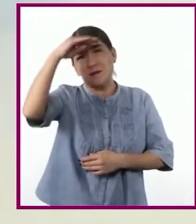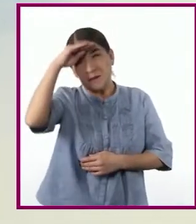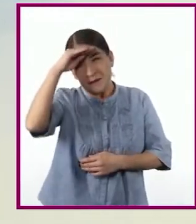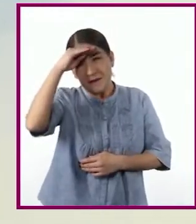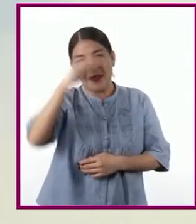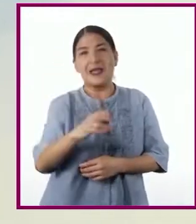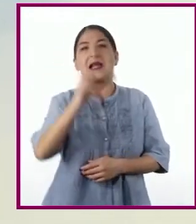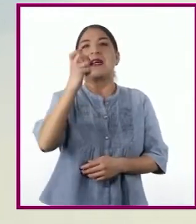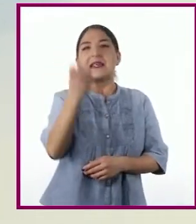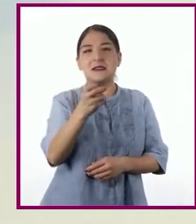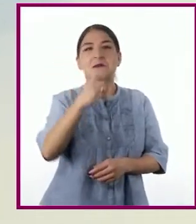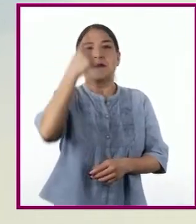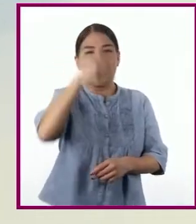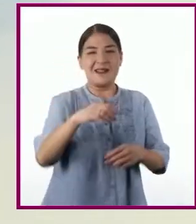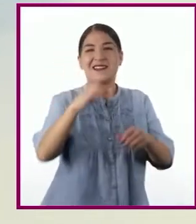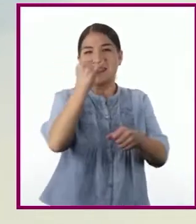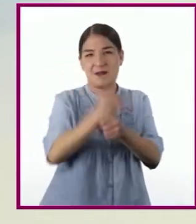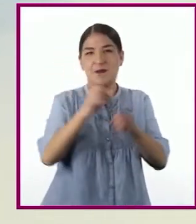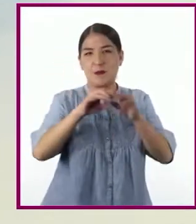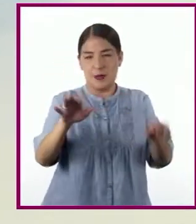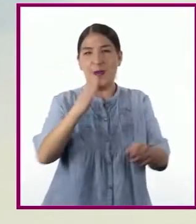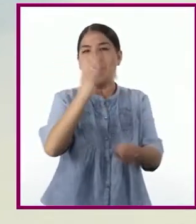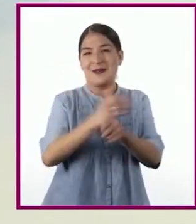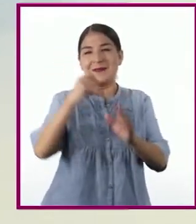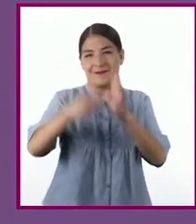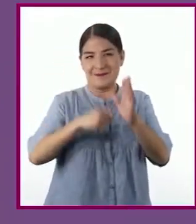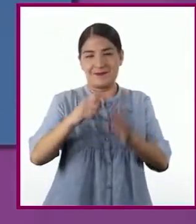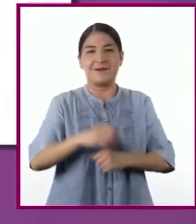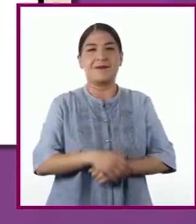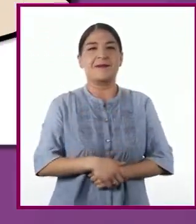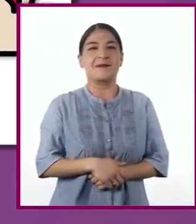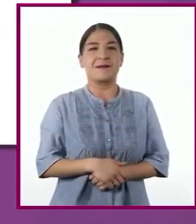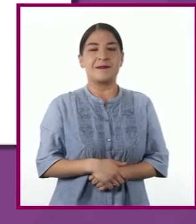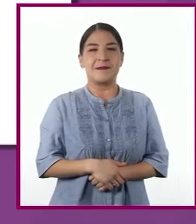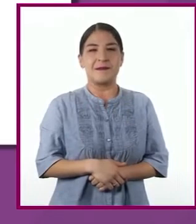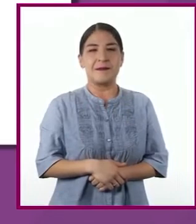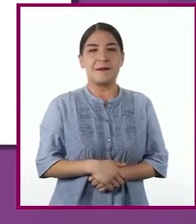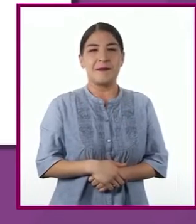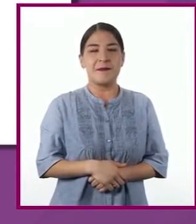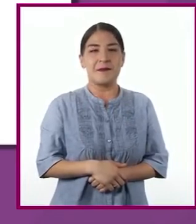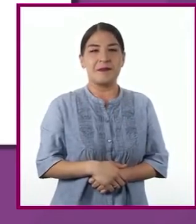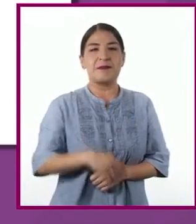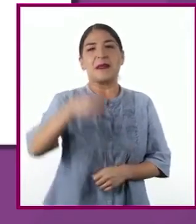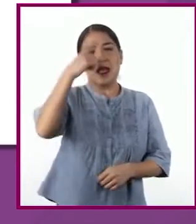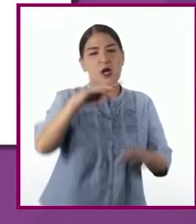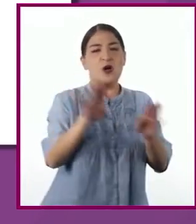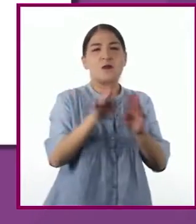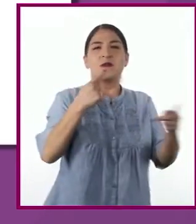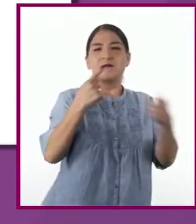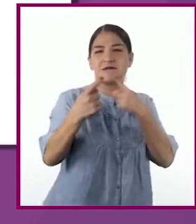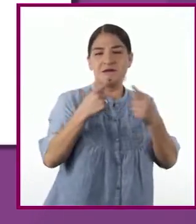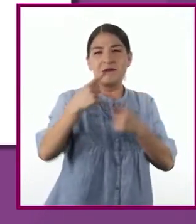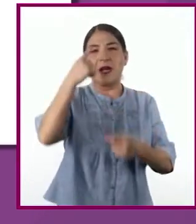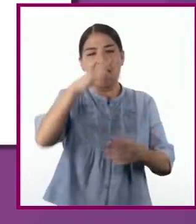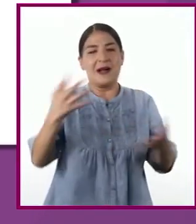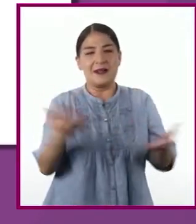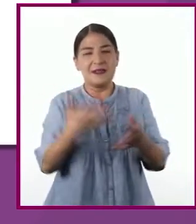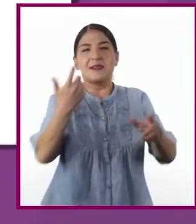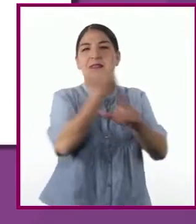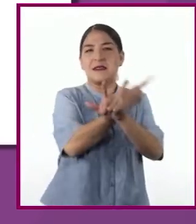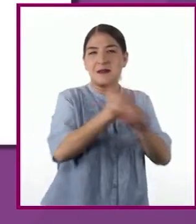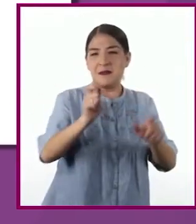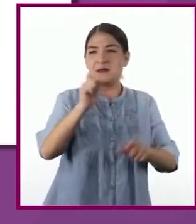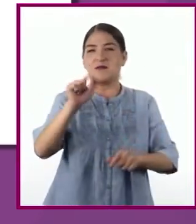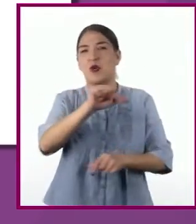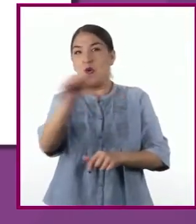a partir de la información del siguiente video. Los criterios para el ejercicio de la libertad con respeto al